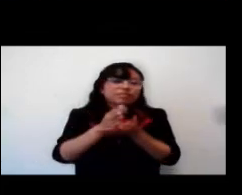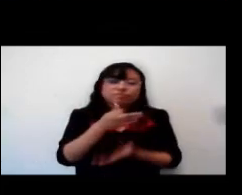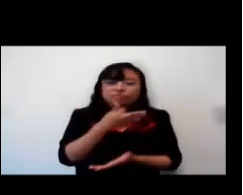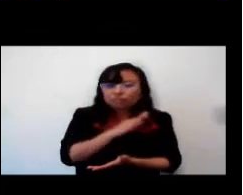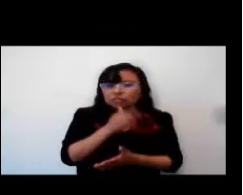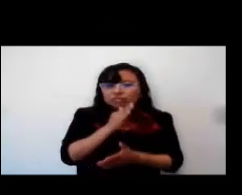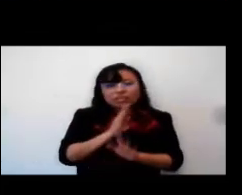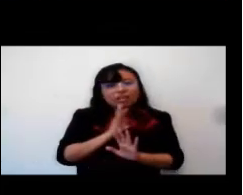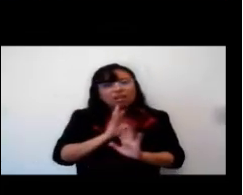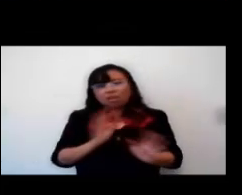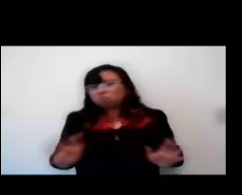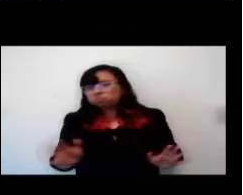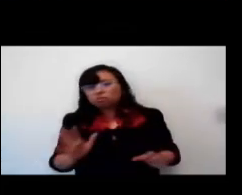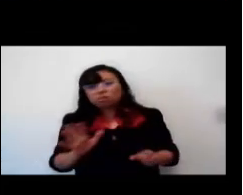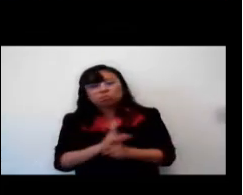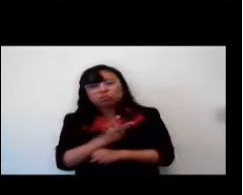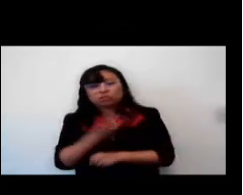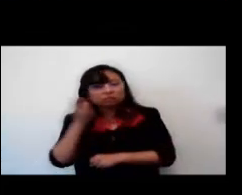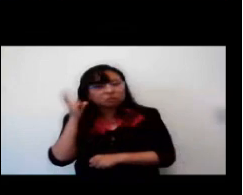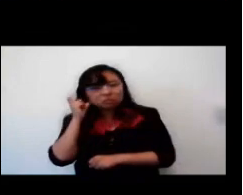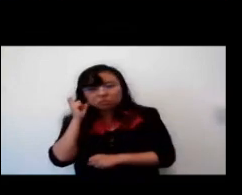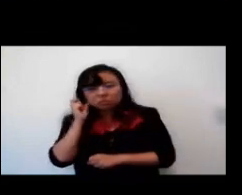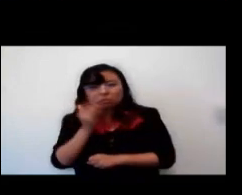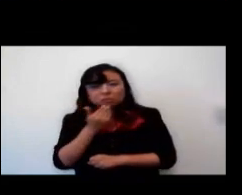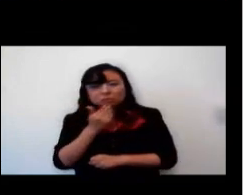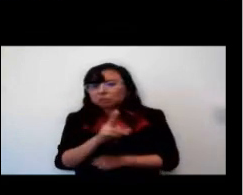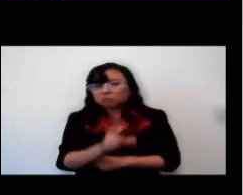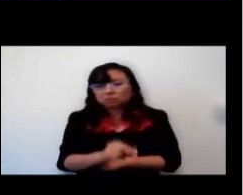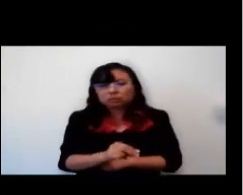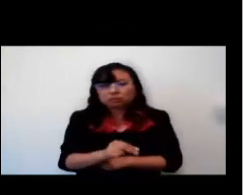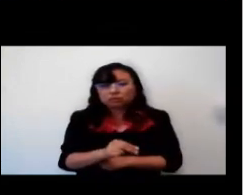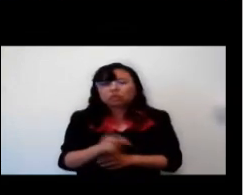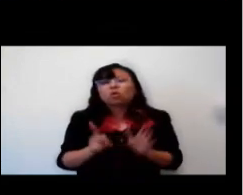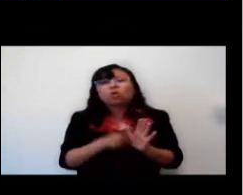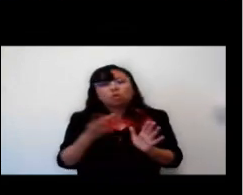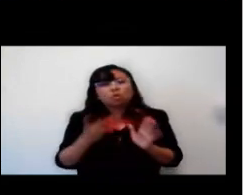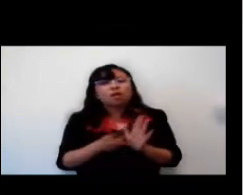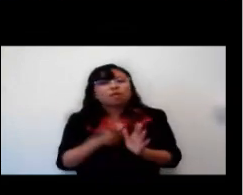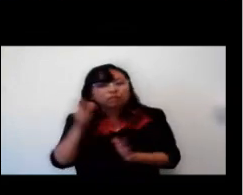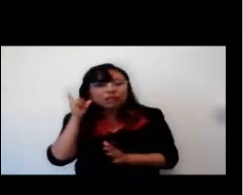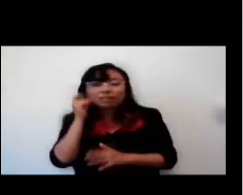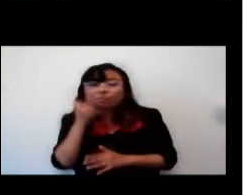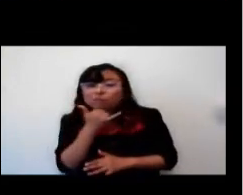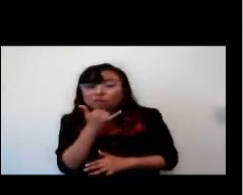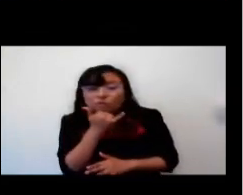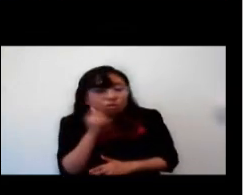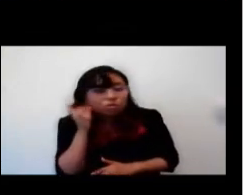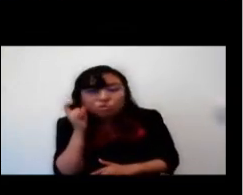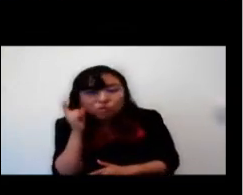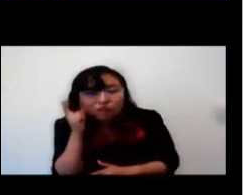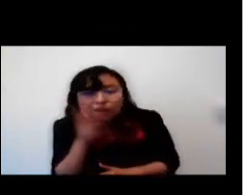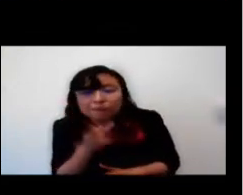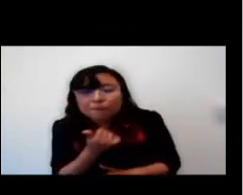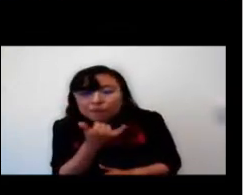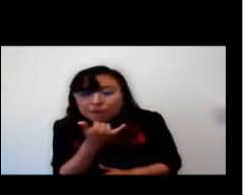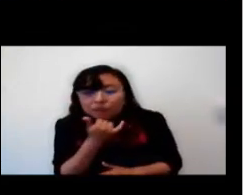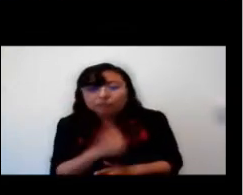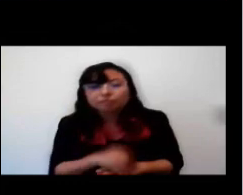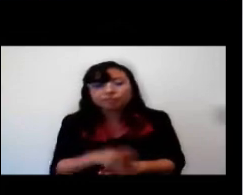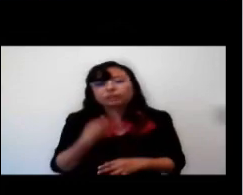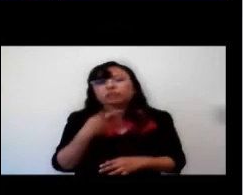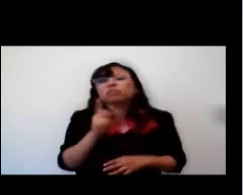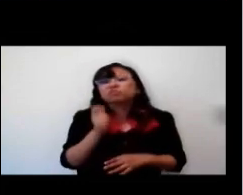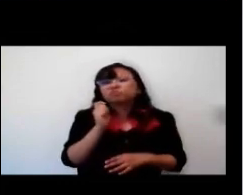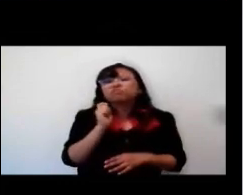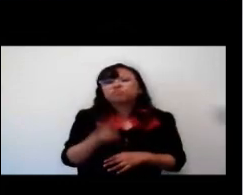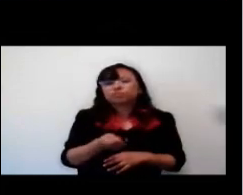ya no pueden escuchar bien y pedir con frecuencia que se les repitan las frases. Entonces, ¿qué es un implante coclear? En